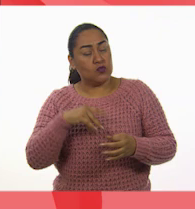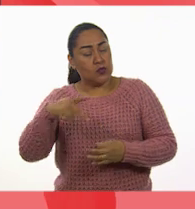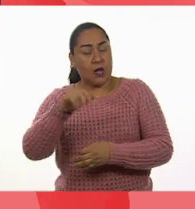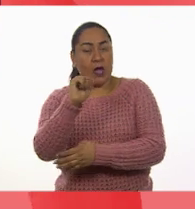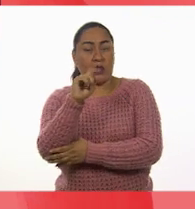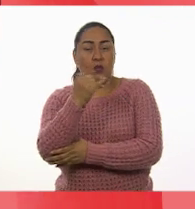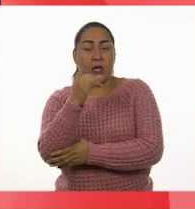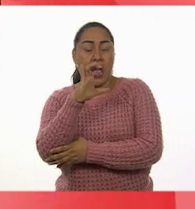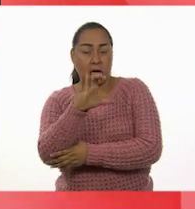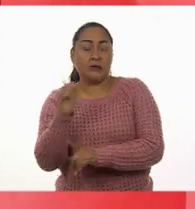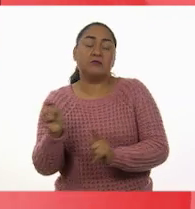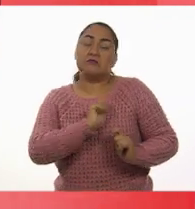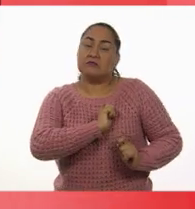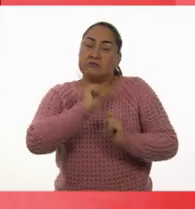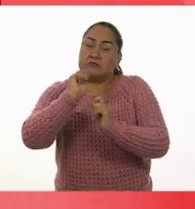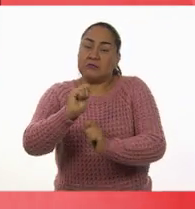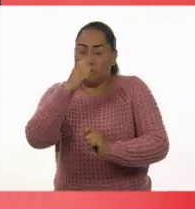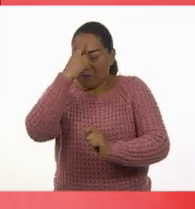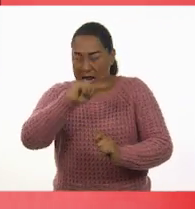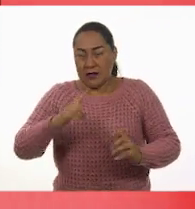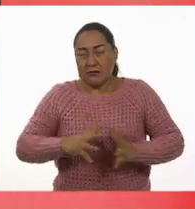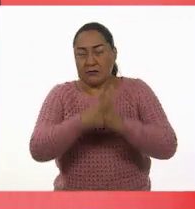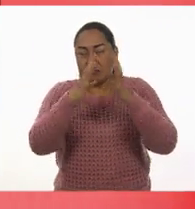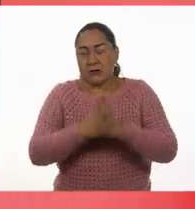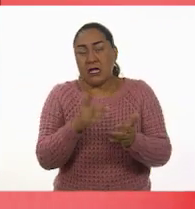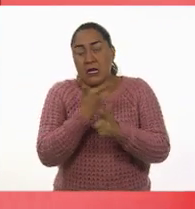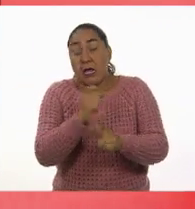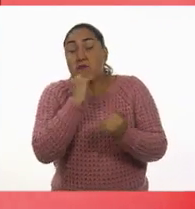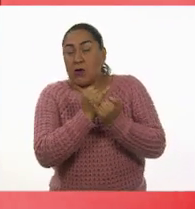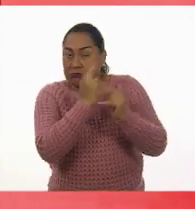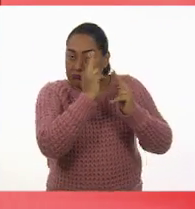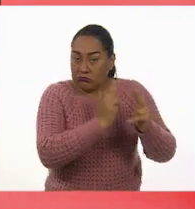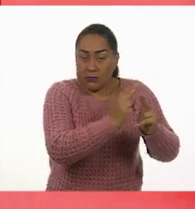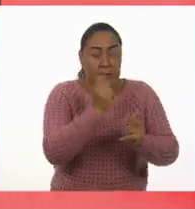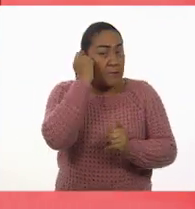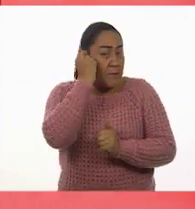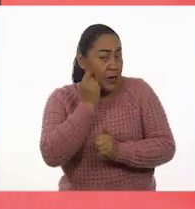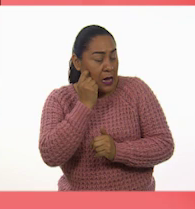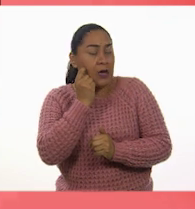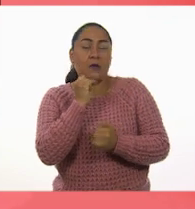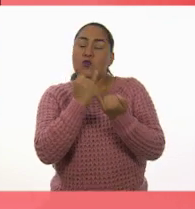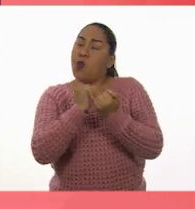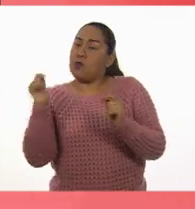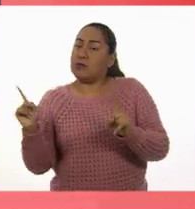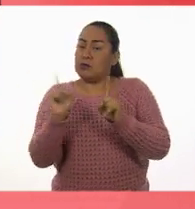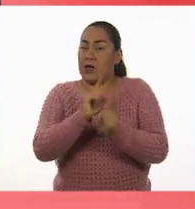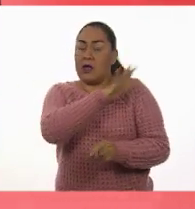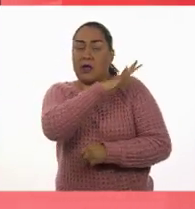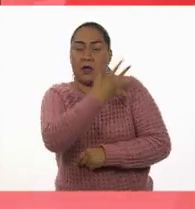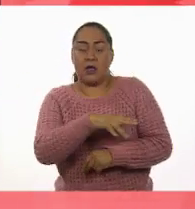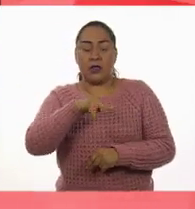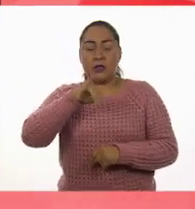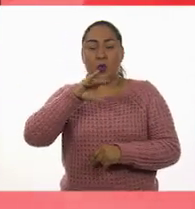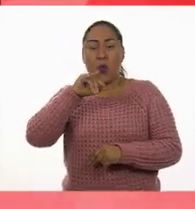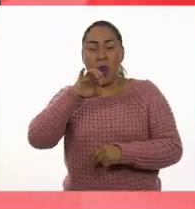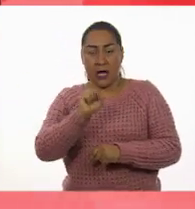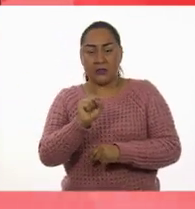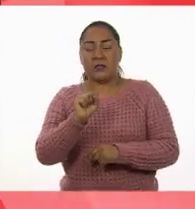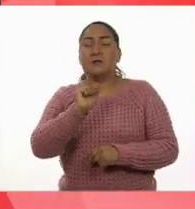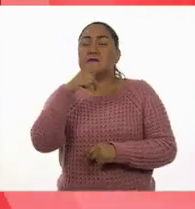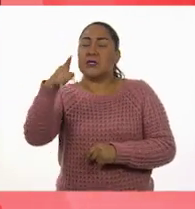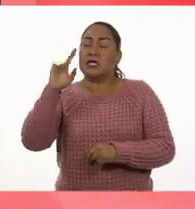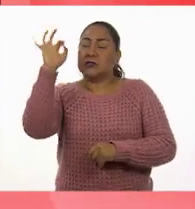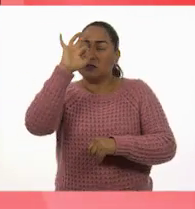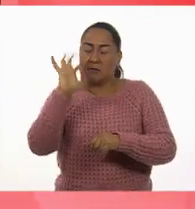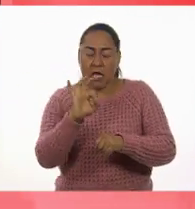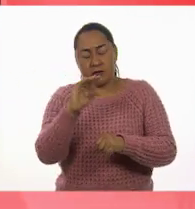Atoyac, asumió el liderazgo de la lucha liberal y, en honor a Vicente Guerrero, al lado del otro general Nicolás Bravo de Chilpancingo,